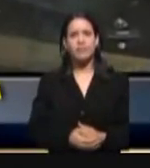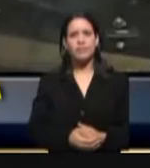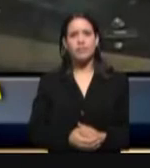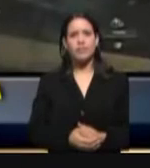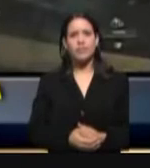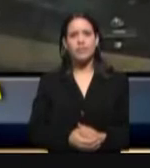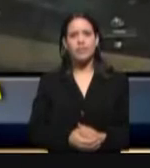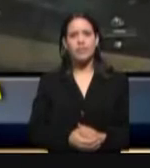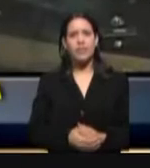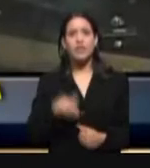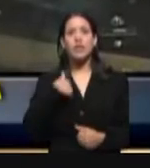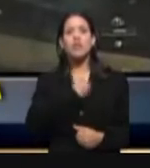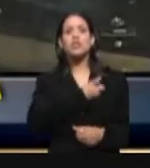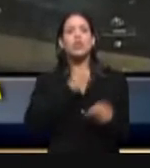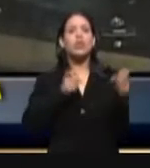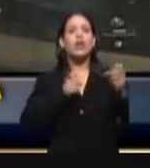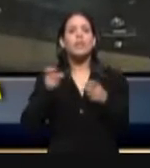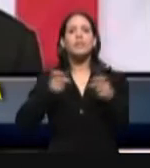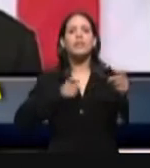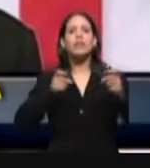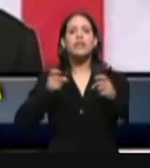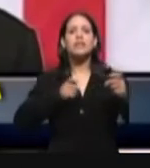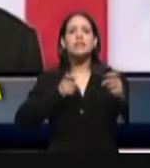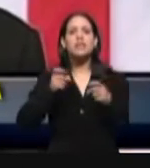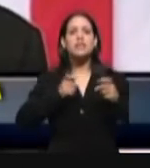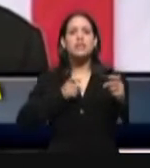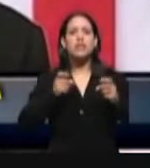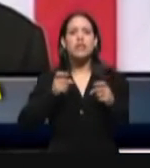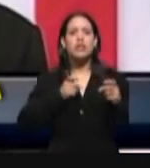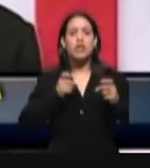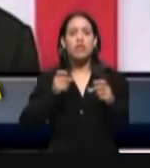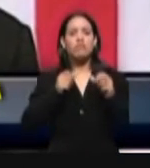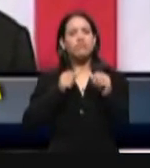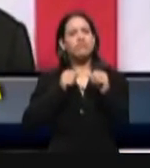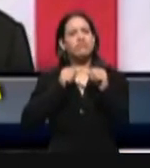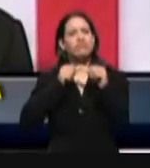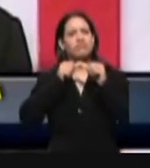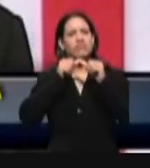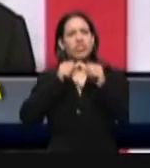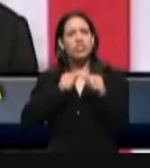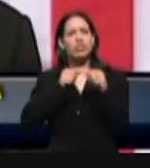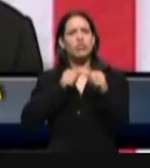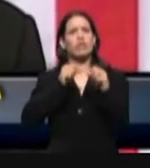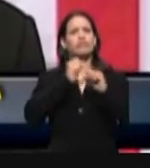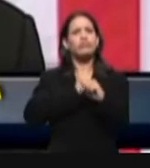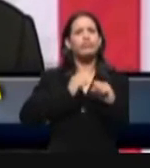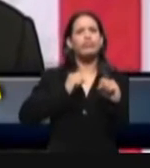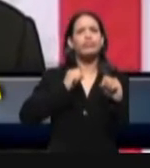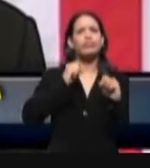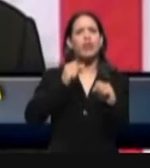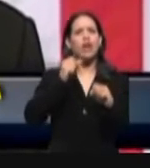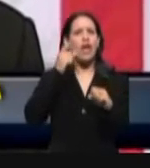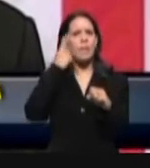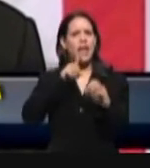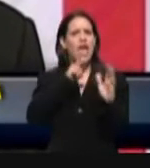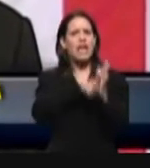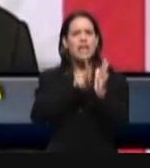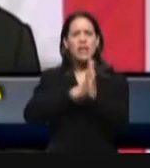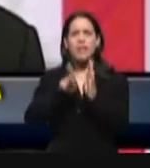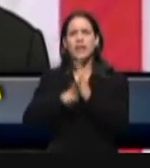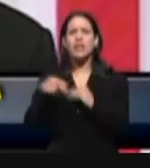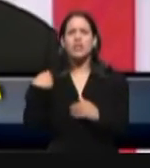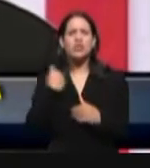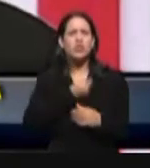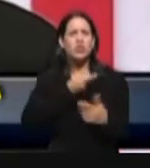Nuestra administración no se rendirá en la lucha contra el crimen. Nuestro compromiso sigue siendo de erradicar de